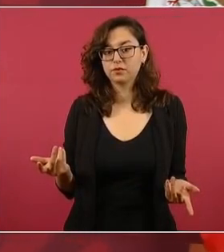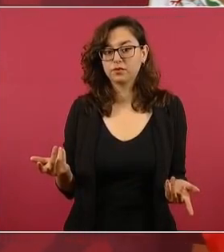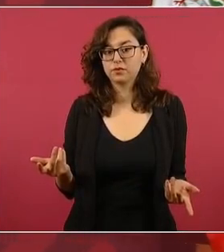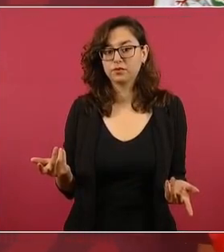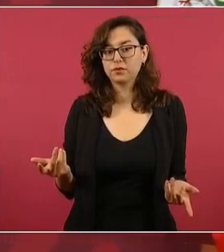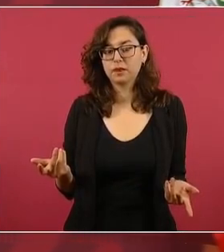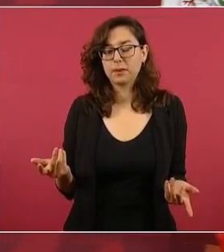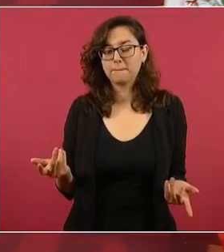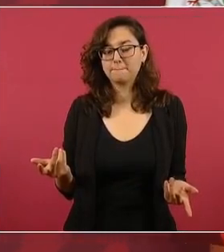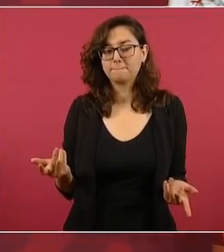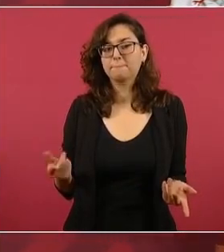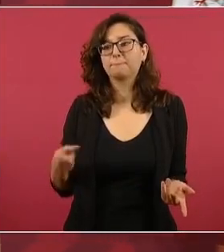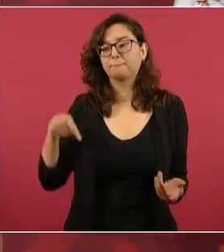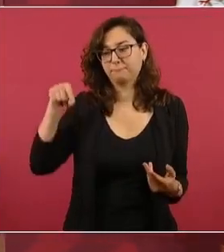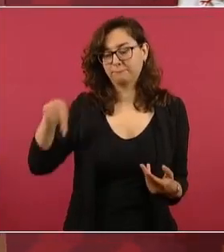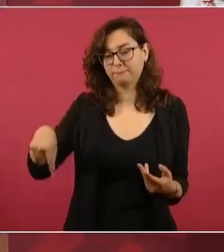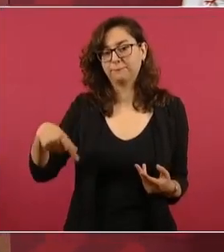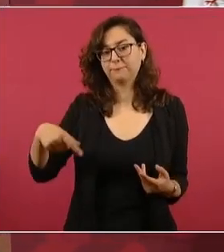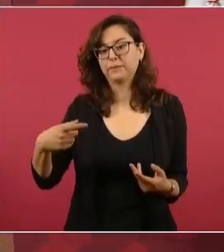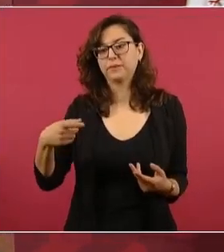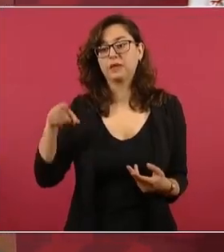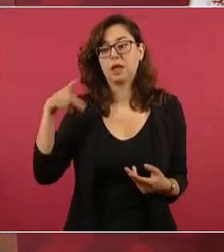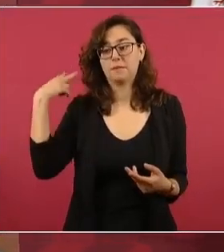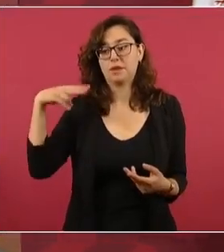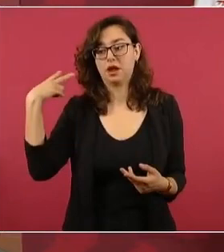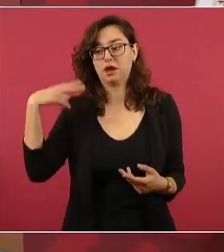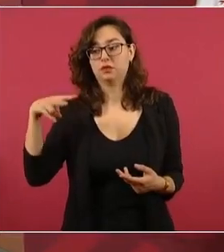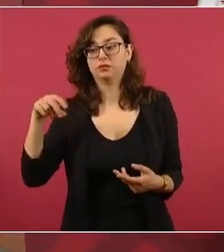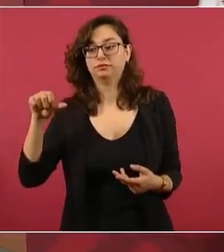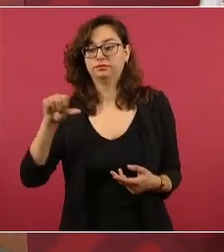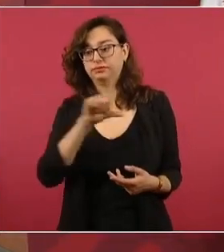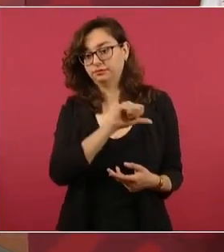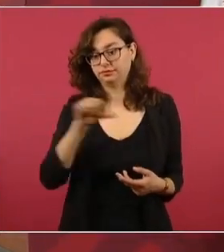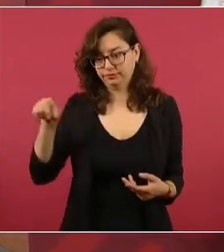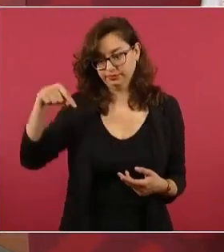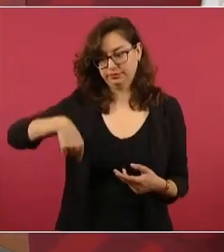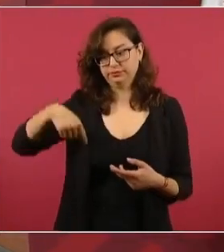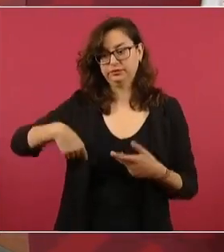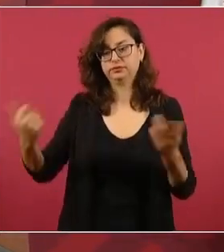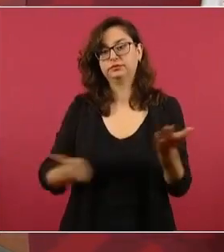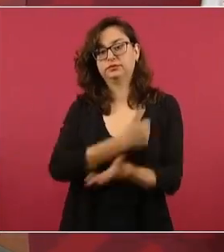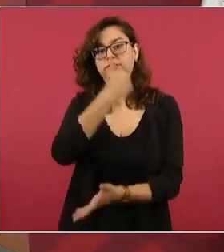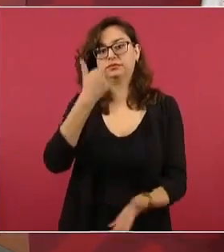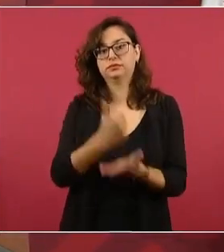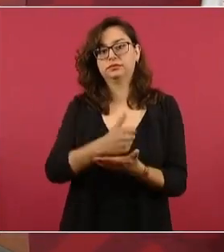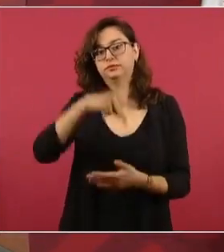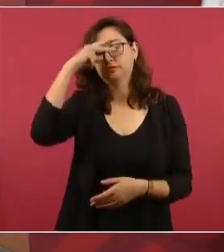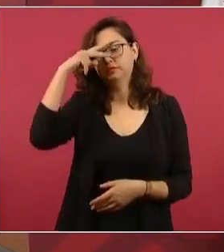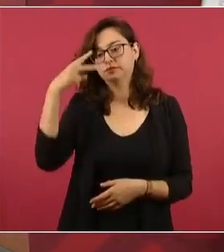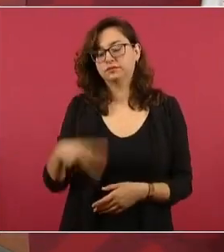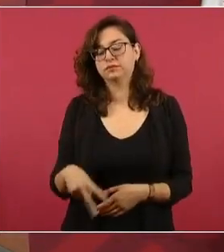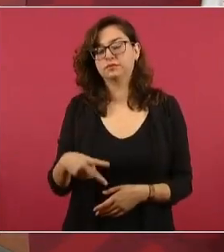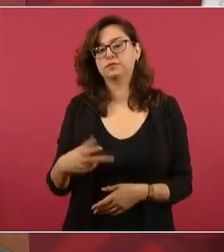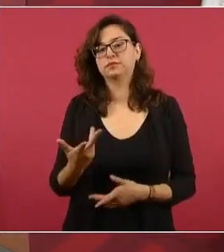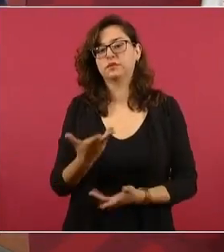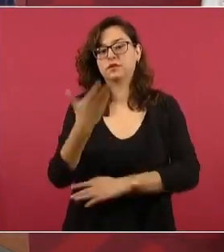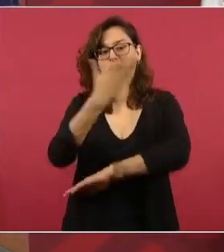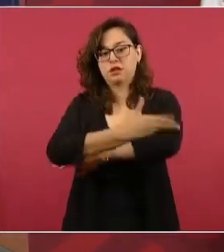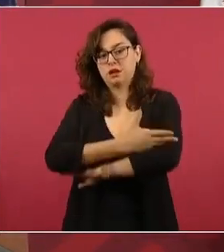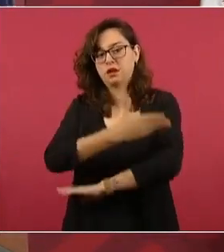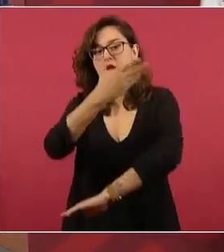me vine por carretera de Veracruz a la Ciudad de México, y en 2 casetas de